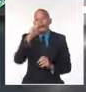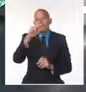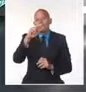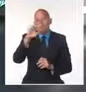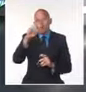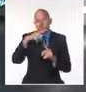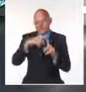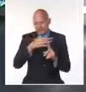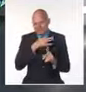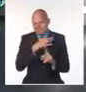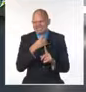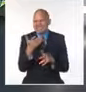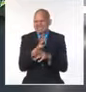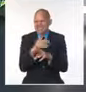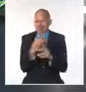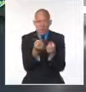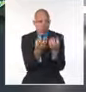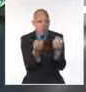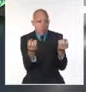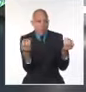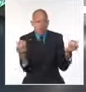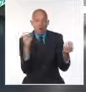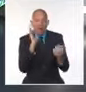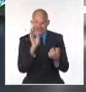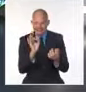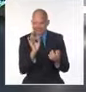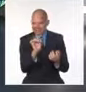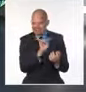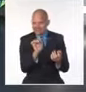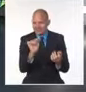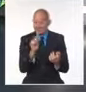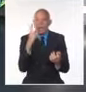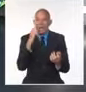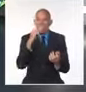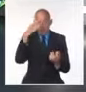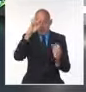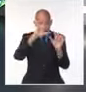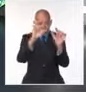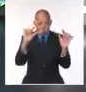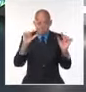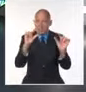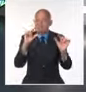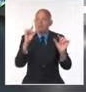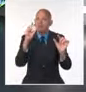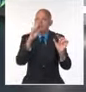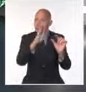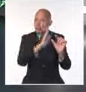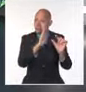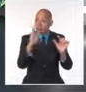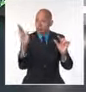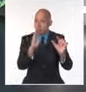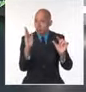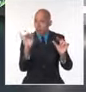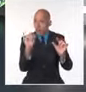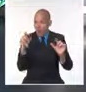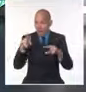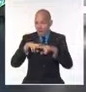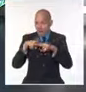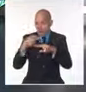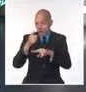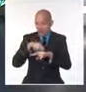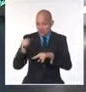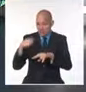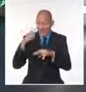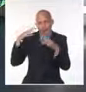todo nuestro archipiélago en muchas provincias del occidente centro y hasta el Oriente del país ex De hecho aquí en la capital también llovió un poquito vamos a